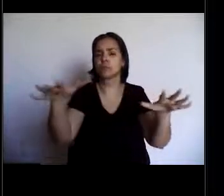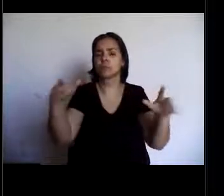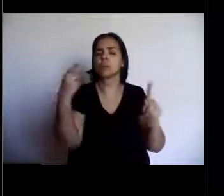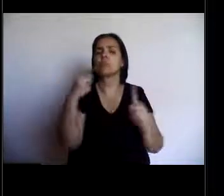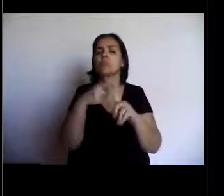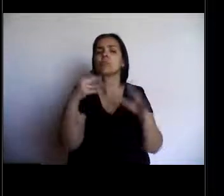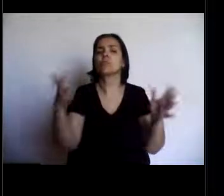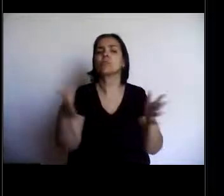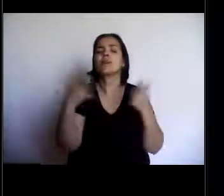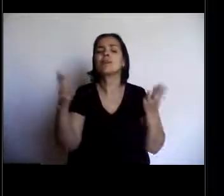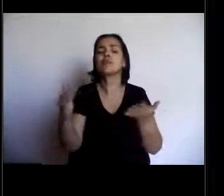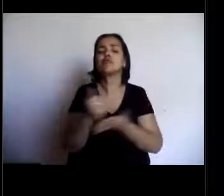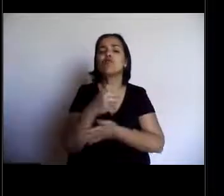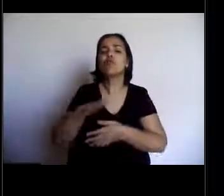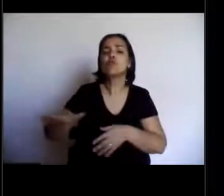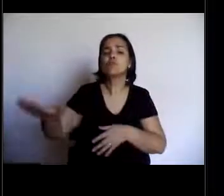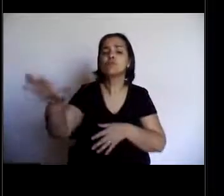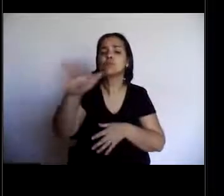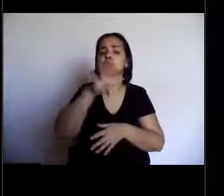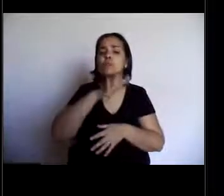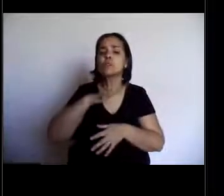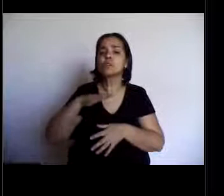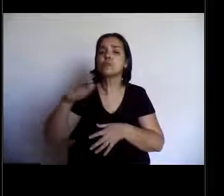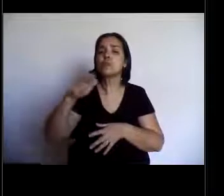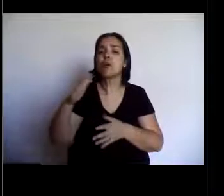territorio se pueda ver beneficiado